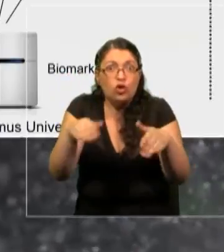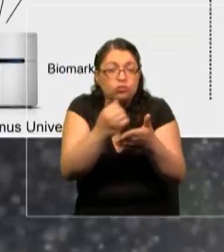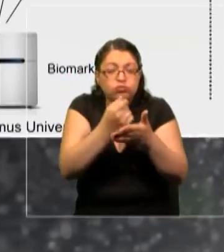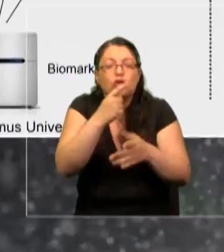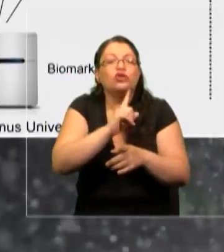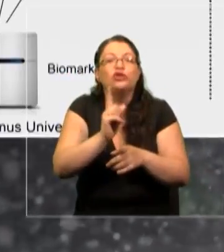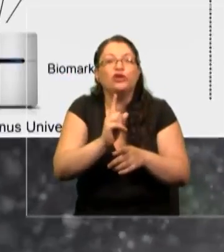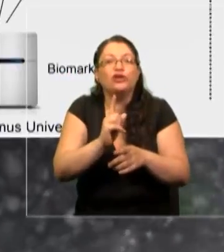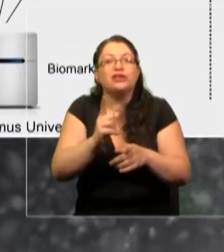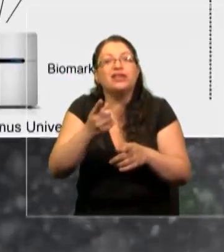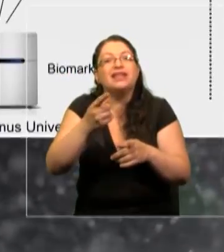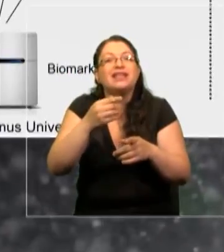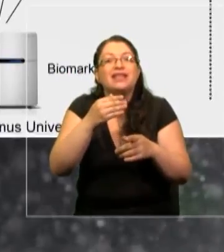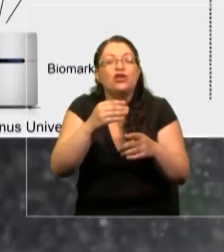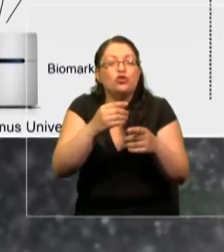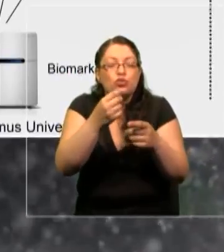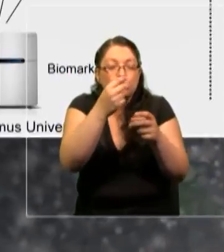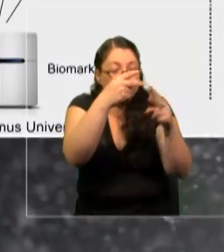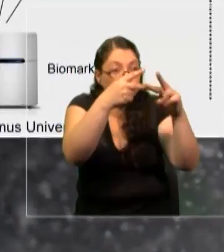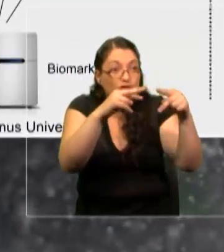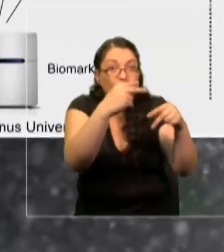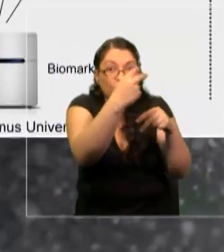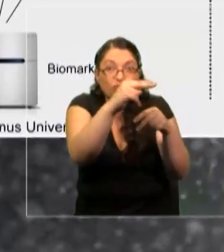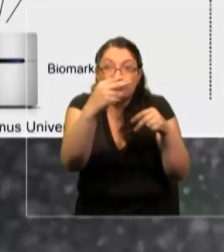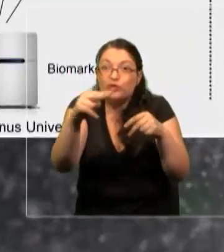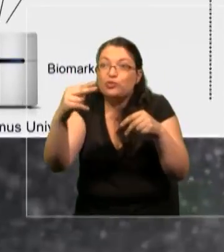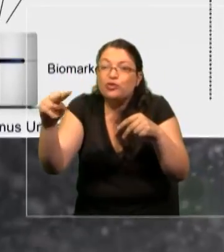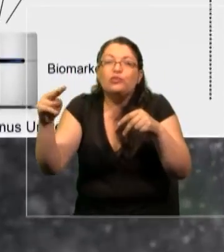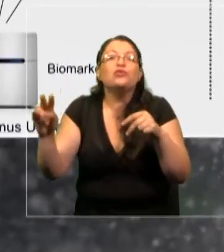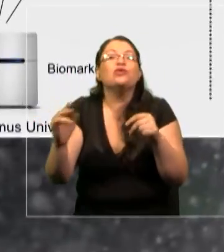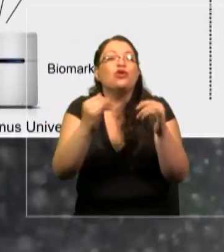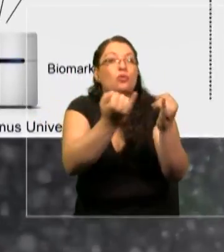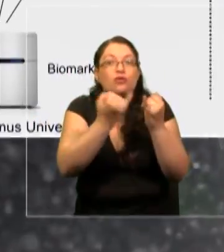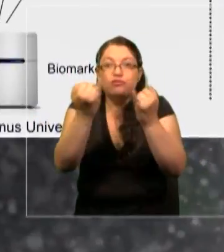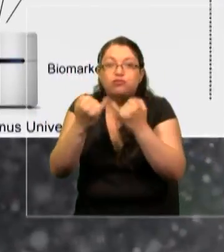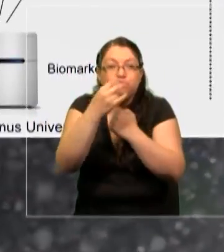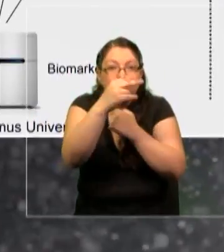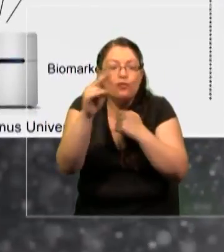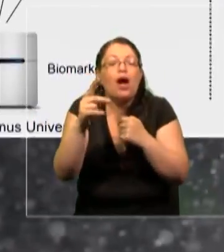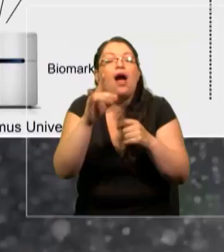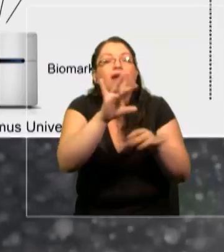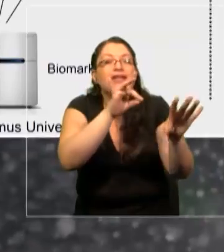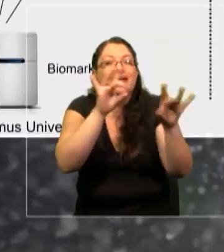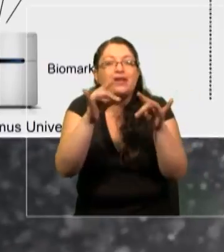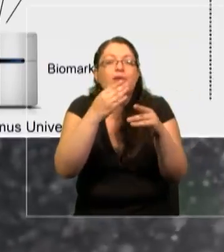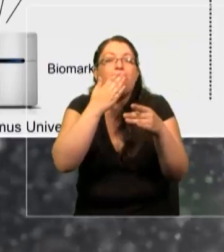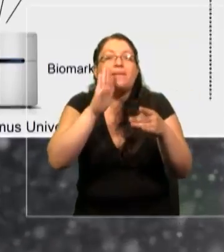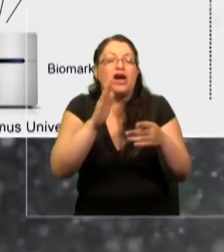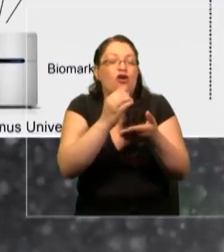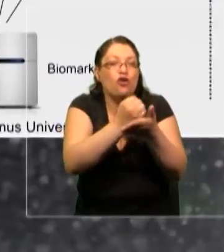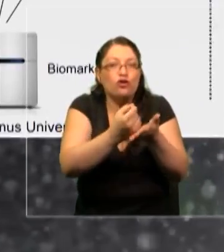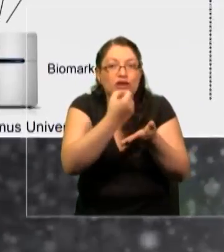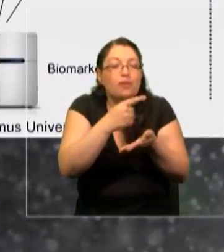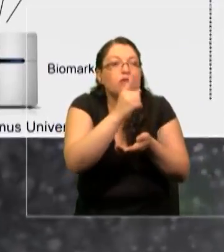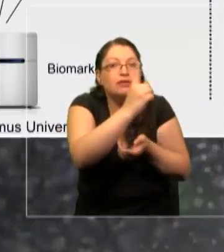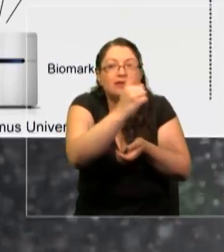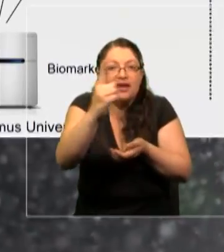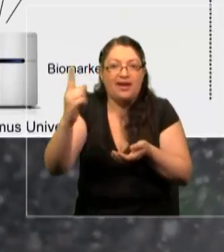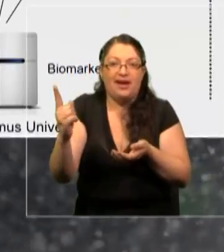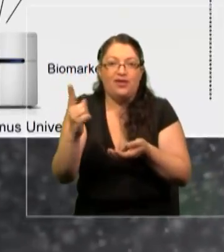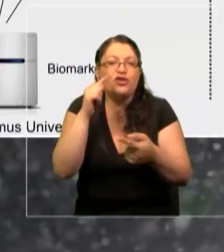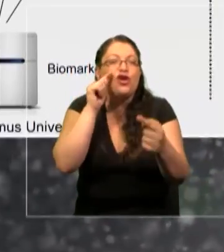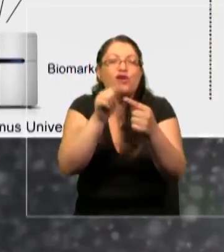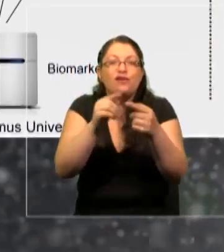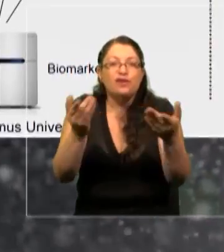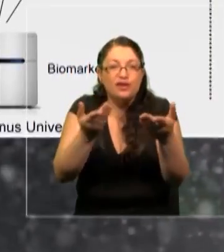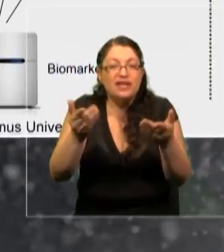usar nuestros propios datos individuales y decidir en el mejor tratamiento para cada paciente, con un objetivo de